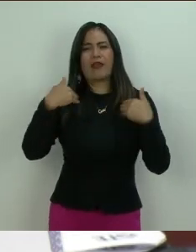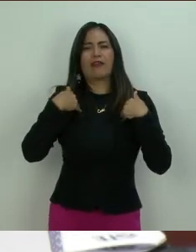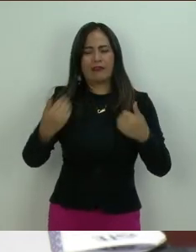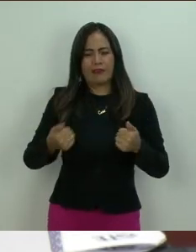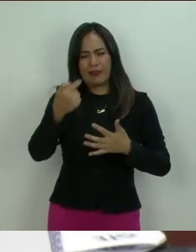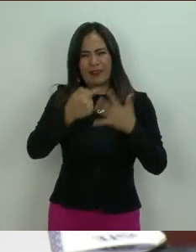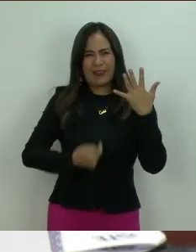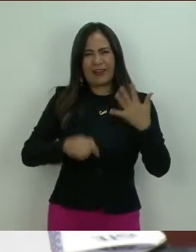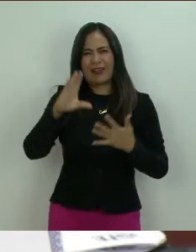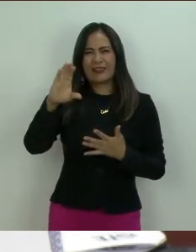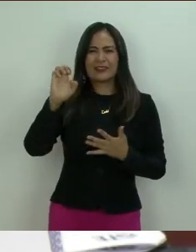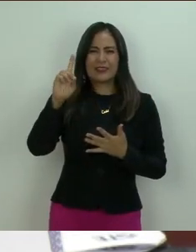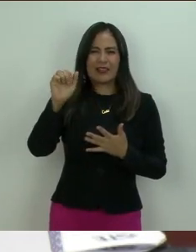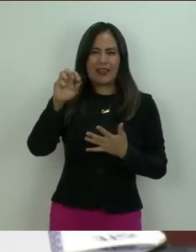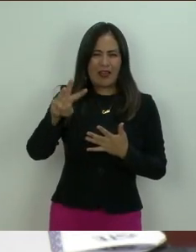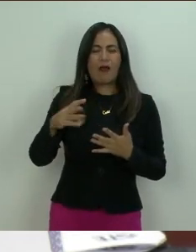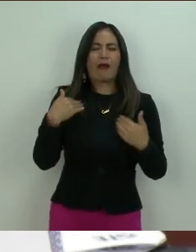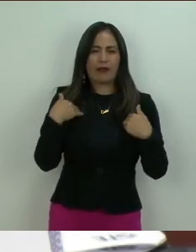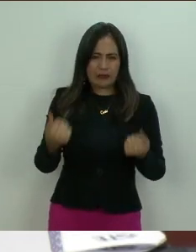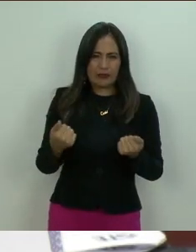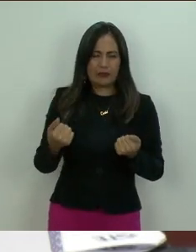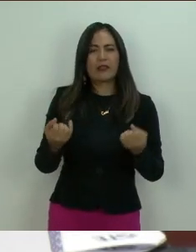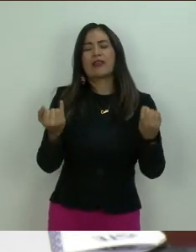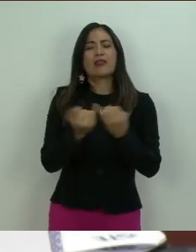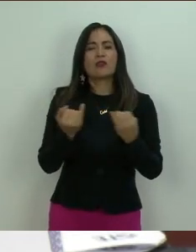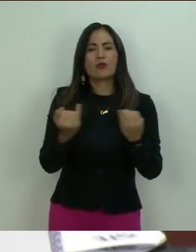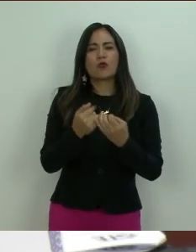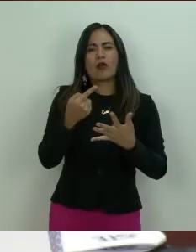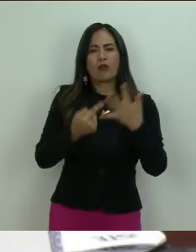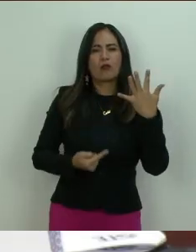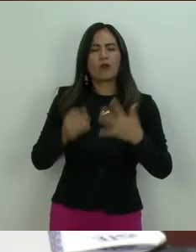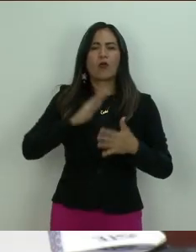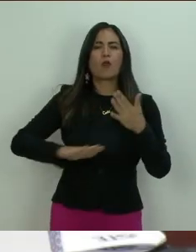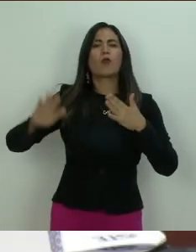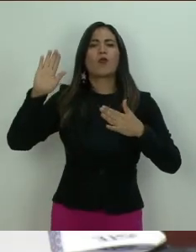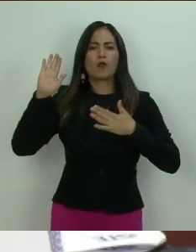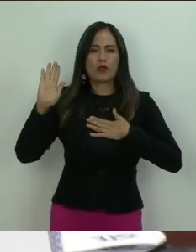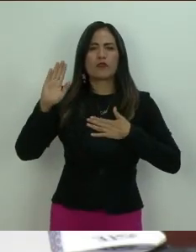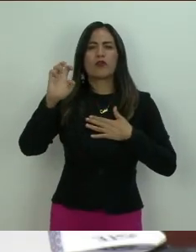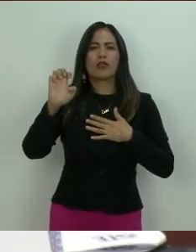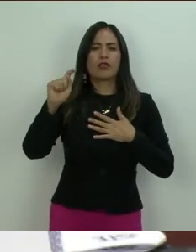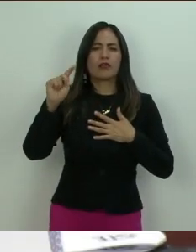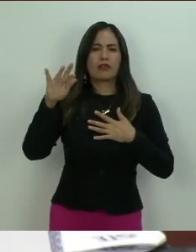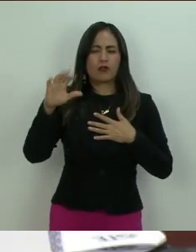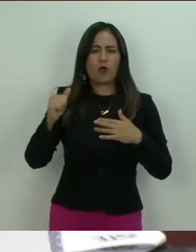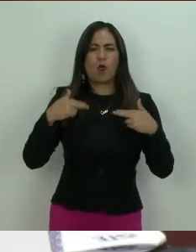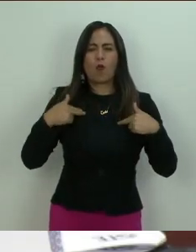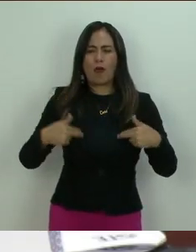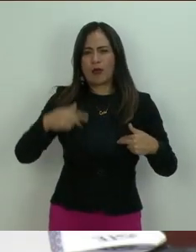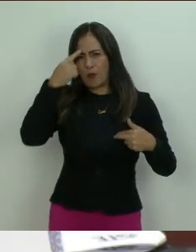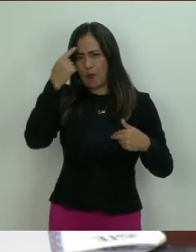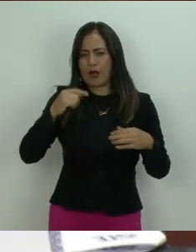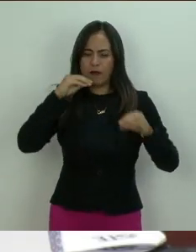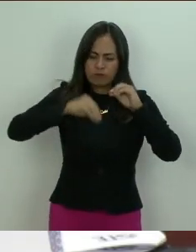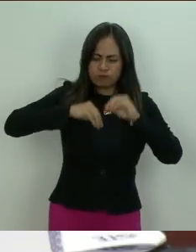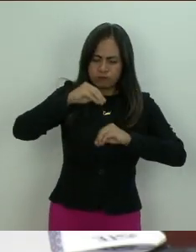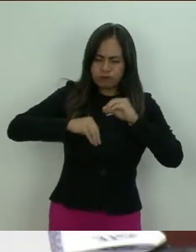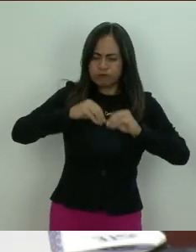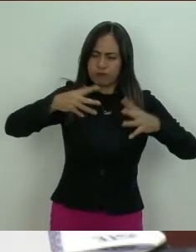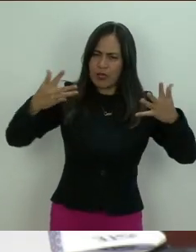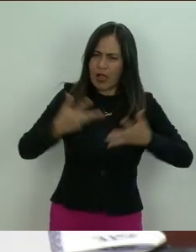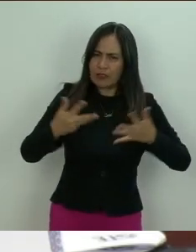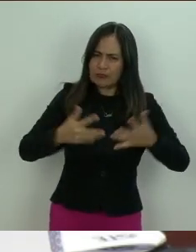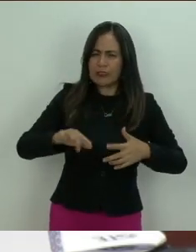instrumento internacional, sino también el profundo compromiso ético y humano que implica su construcción, implementación